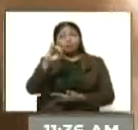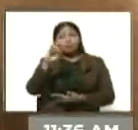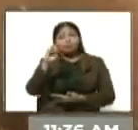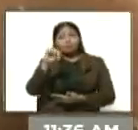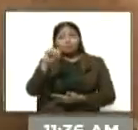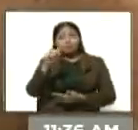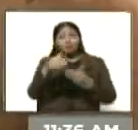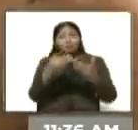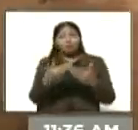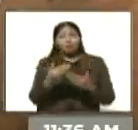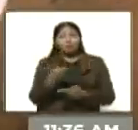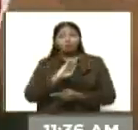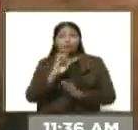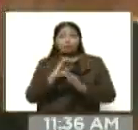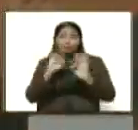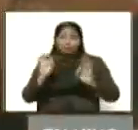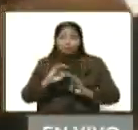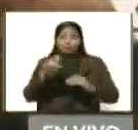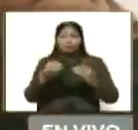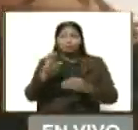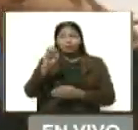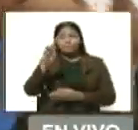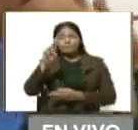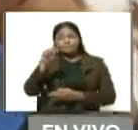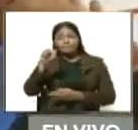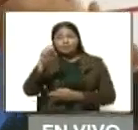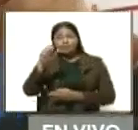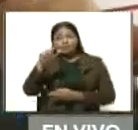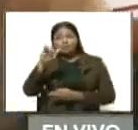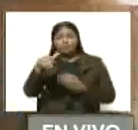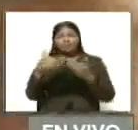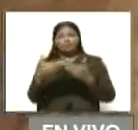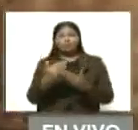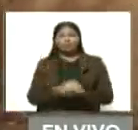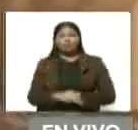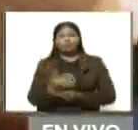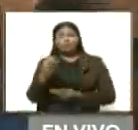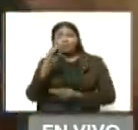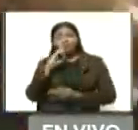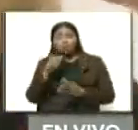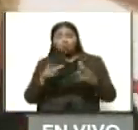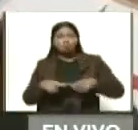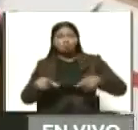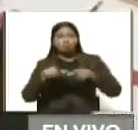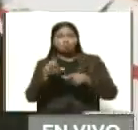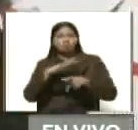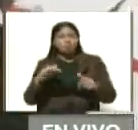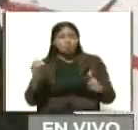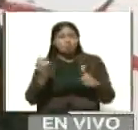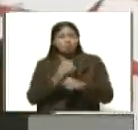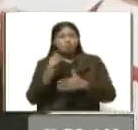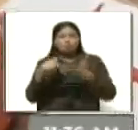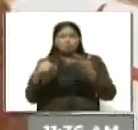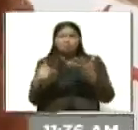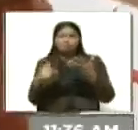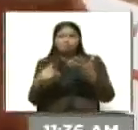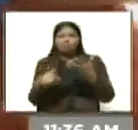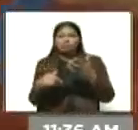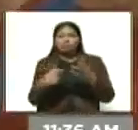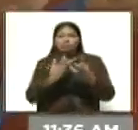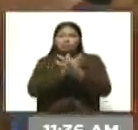centro de Caracas, entre las esquinas Carmelitas y Santa Capilla. Había una aldea donde han sido encontrados restos